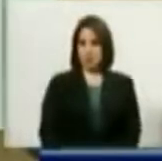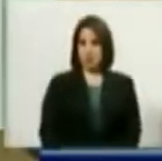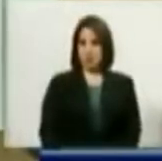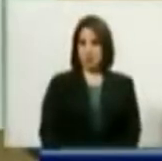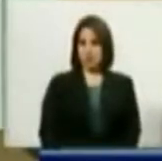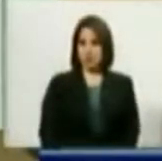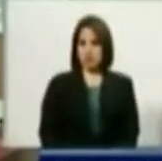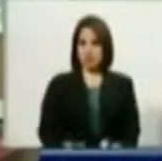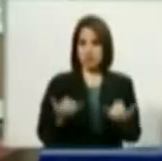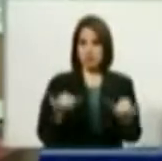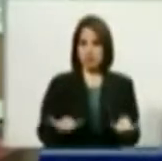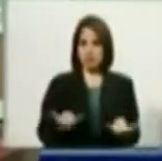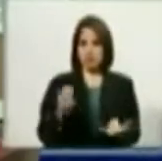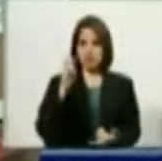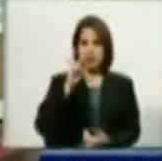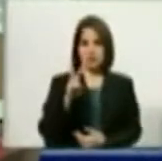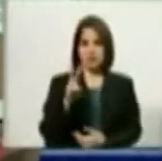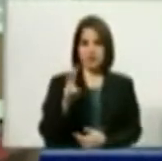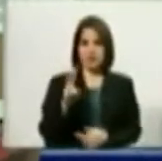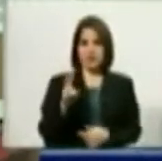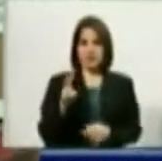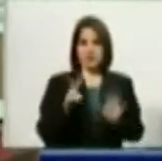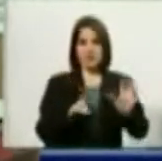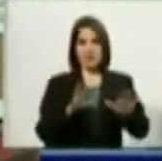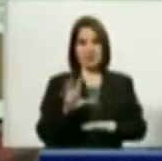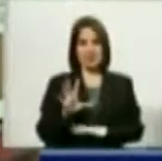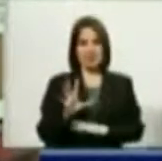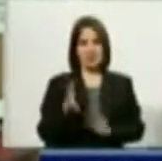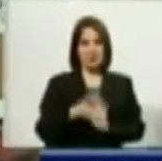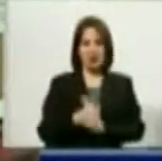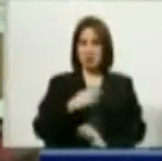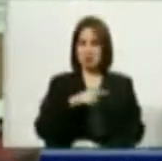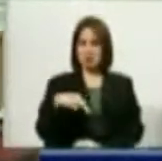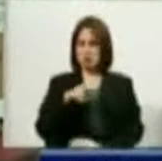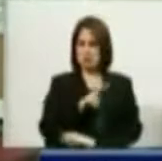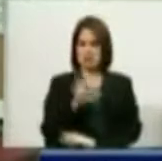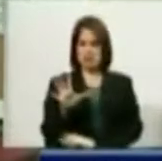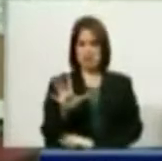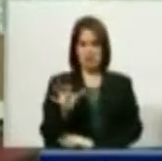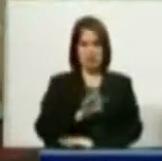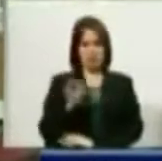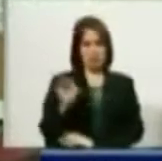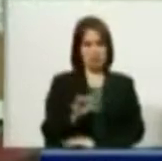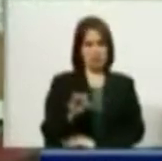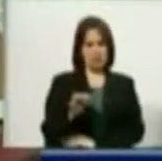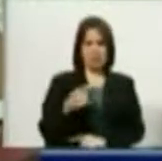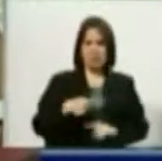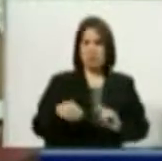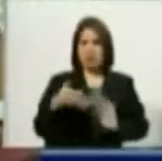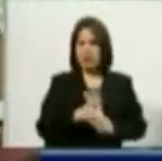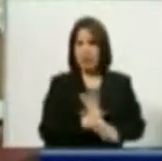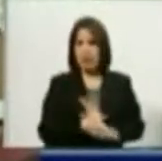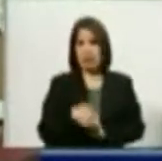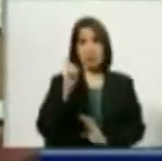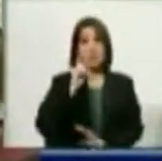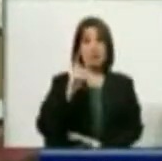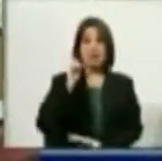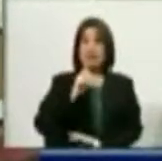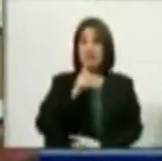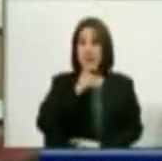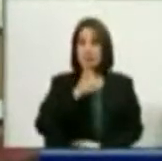o sea la oposición del 75% y nosotros somos el 25 pero no nos gana ni una elección Por qué será porque son mentiras estas